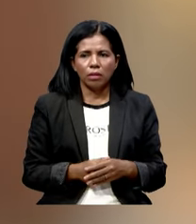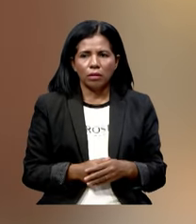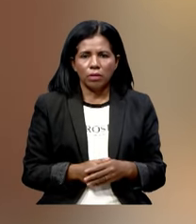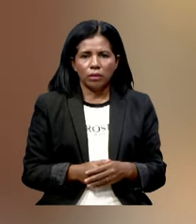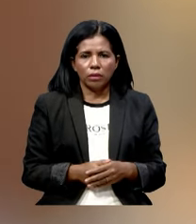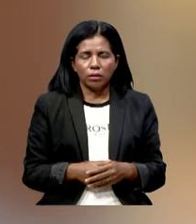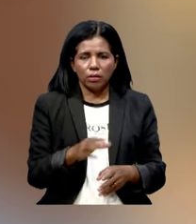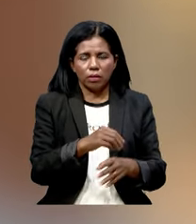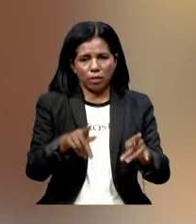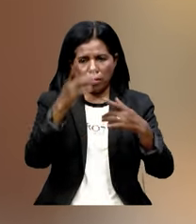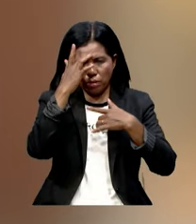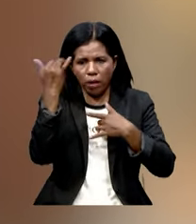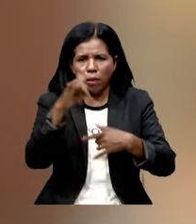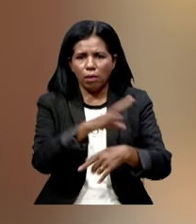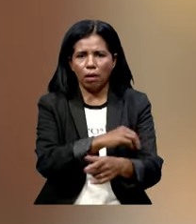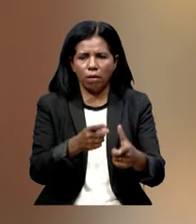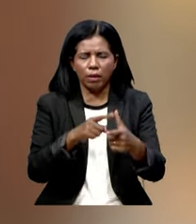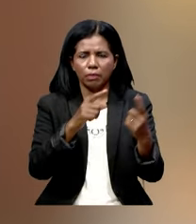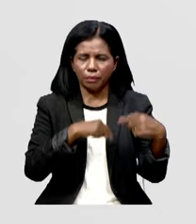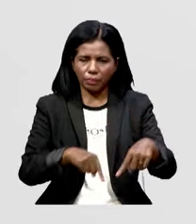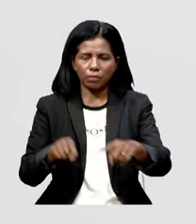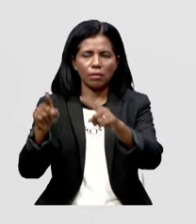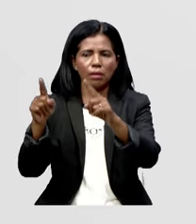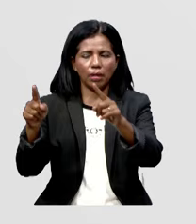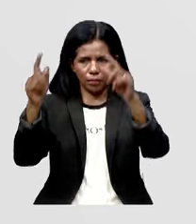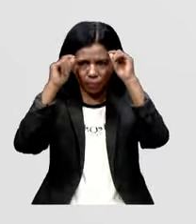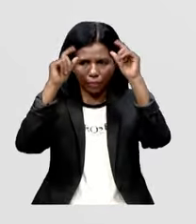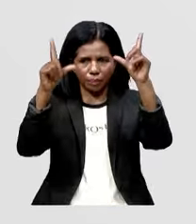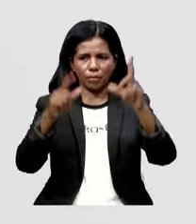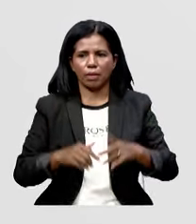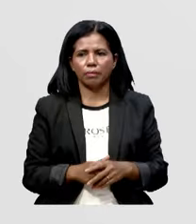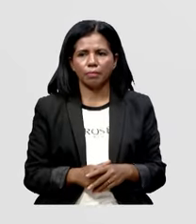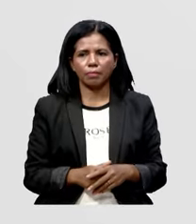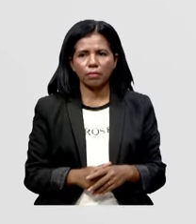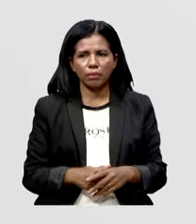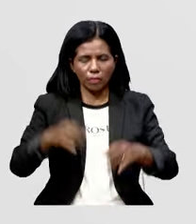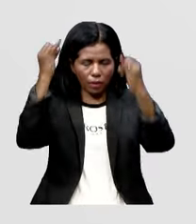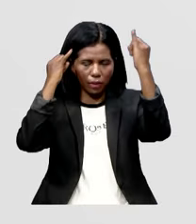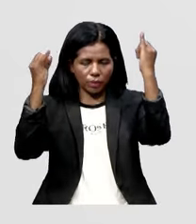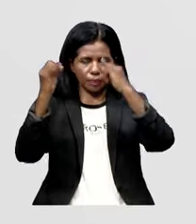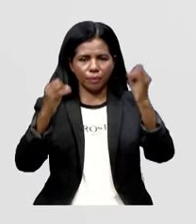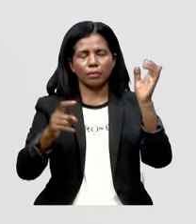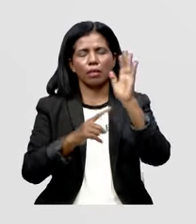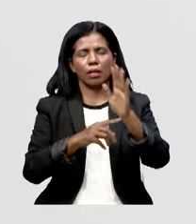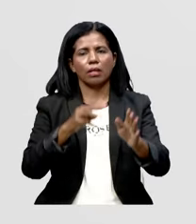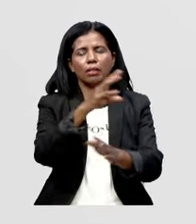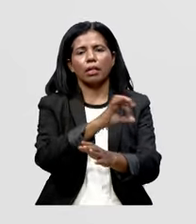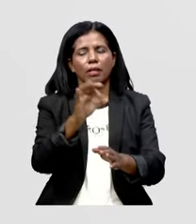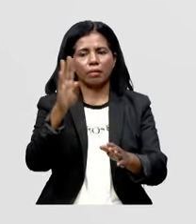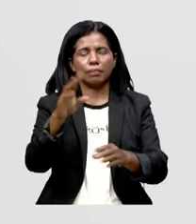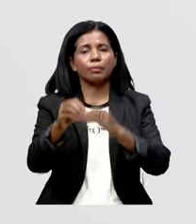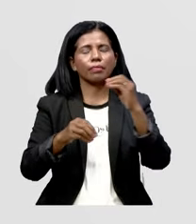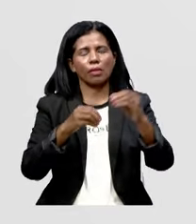tengki doktor tengka loka pasien sirak ne bila pali ba timo alain dene e informasaun ne be spalya mosti e media sosial